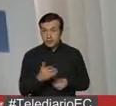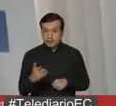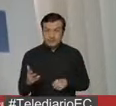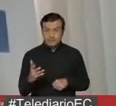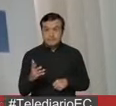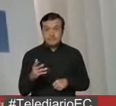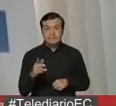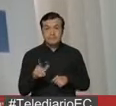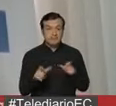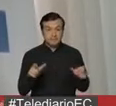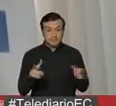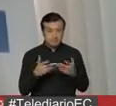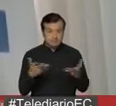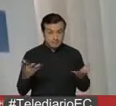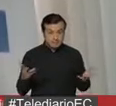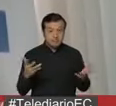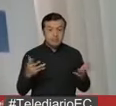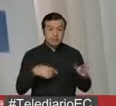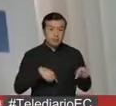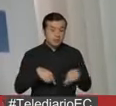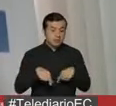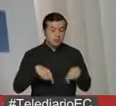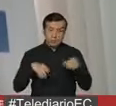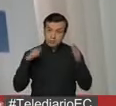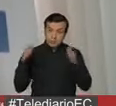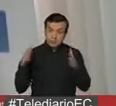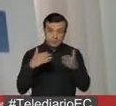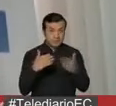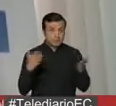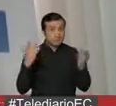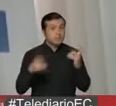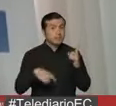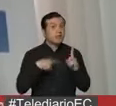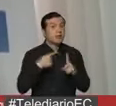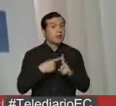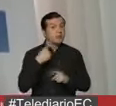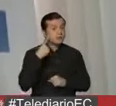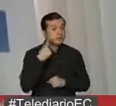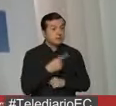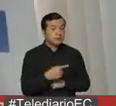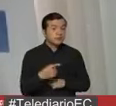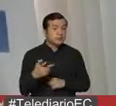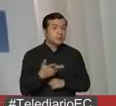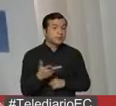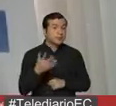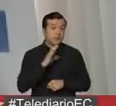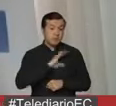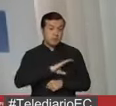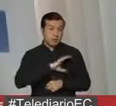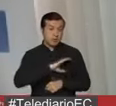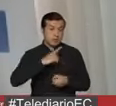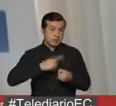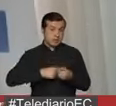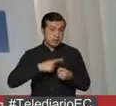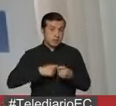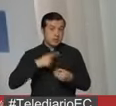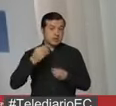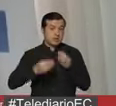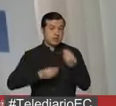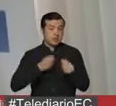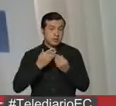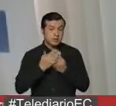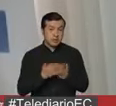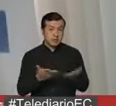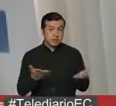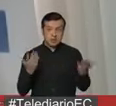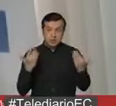cantidad de personas como son los transportistas. Además de eso, el municipio de Quito lo que ha establecido